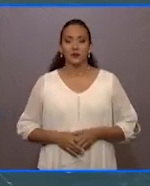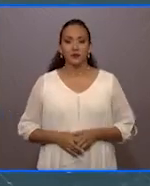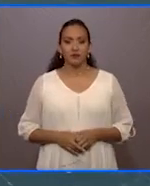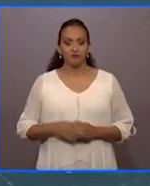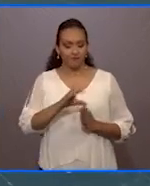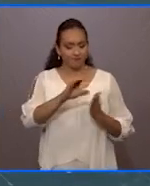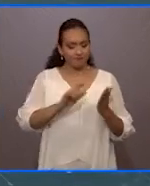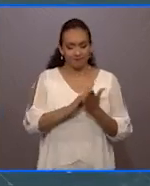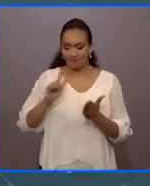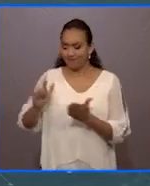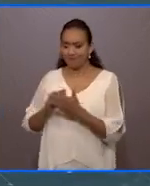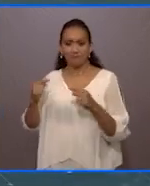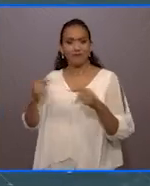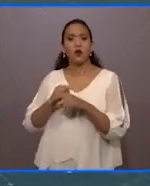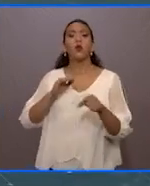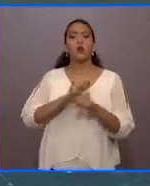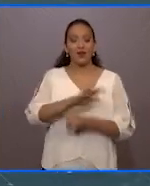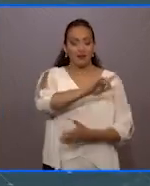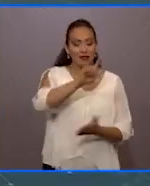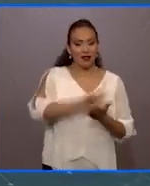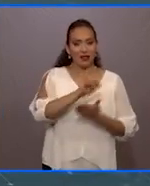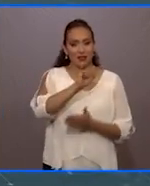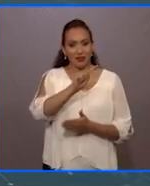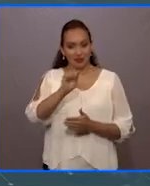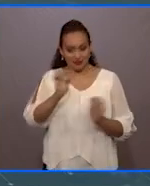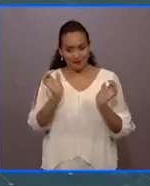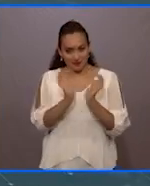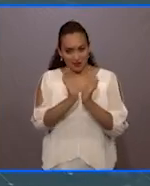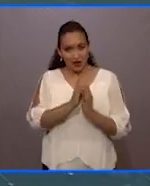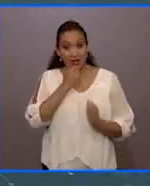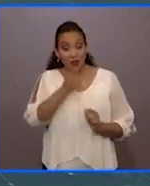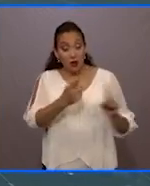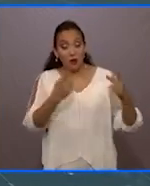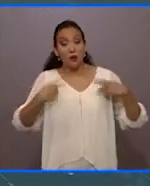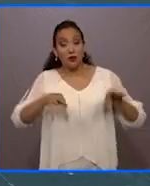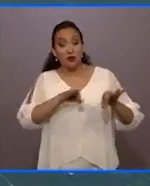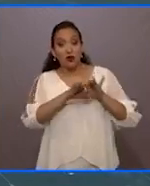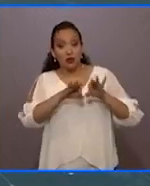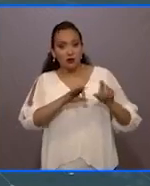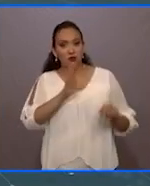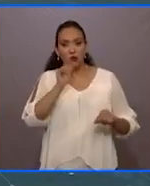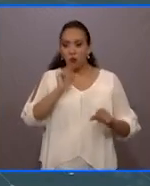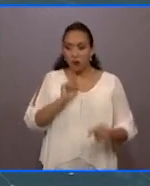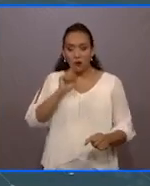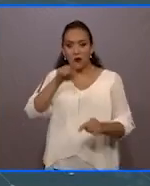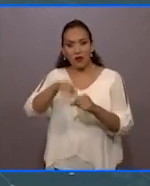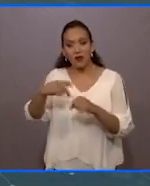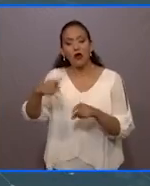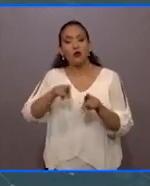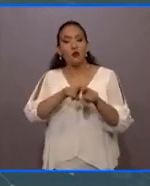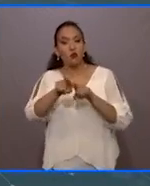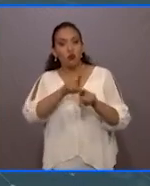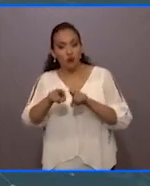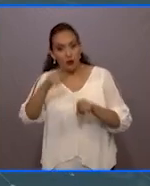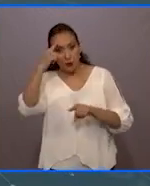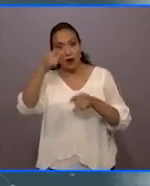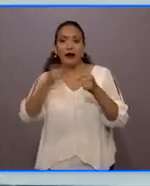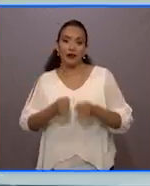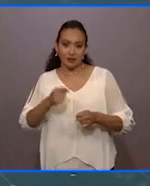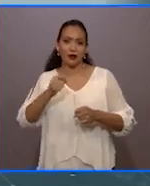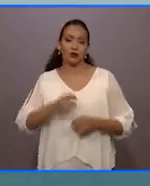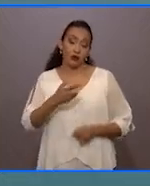Es inconstitucional disposición de la ley del ISSSTE que impide a una trabajadora registrar como derechohabiente a su hermano con